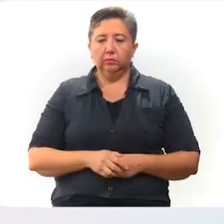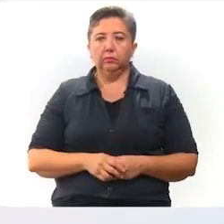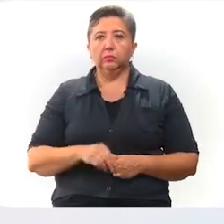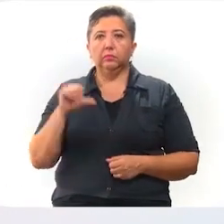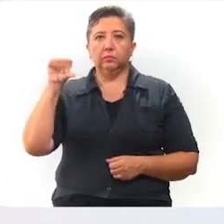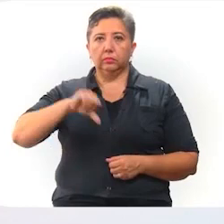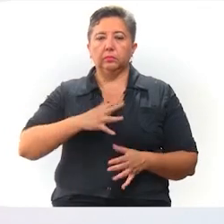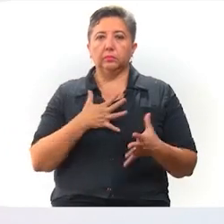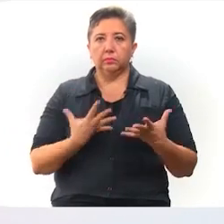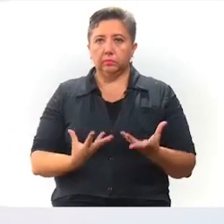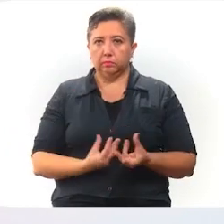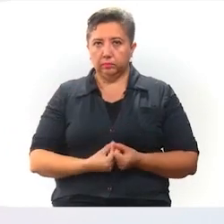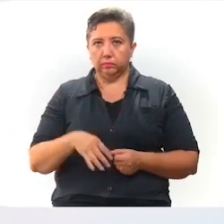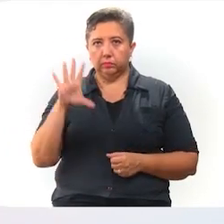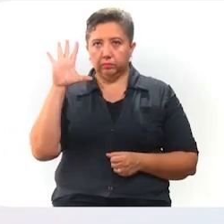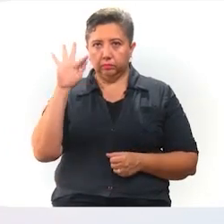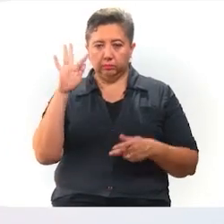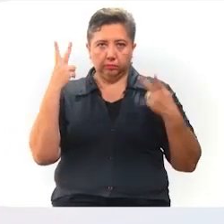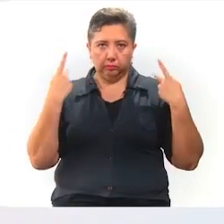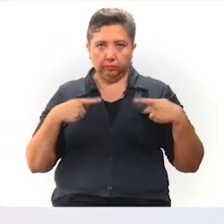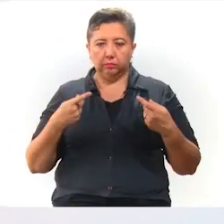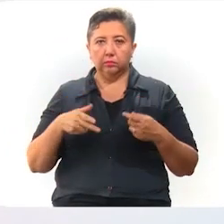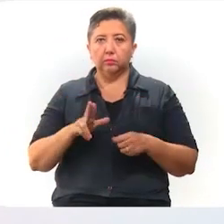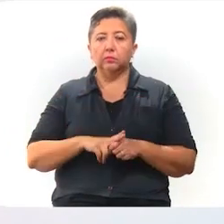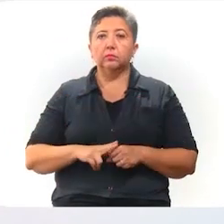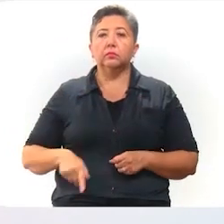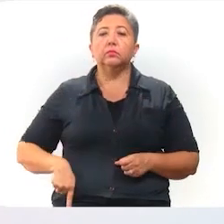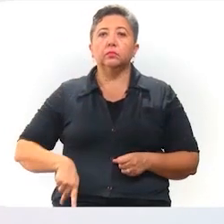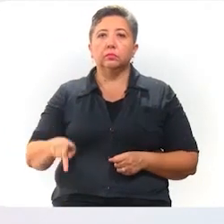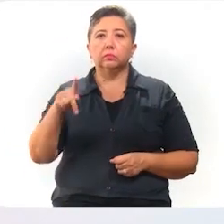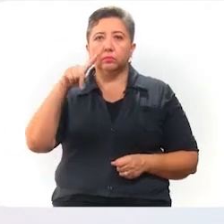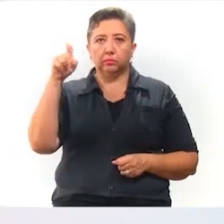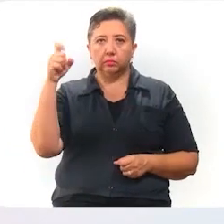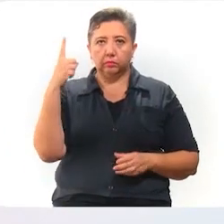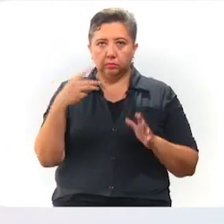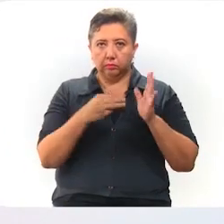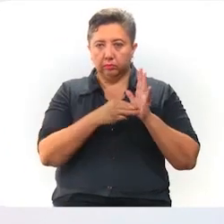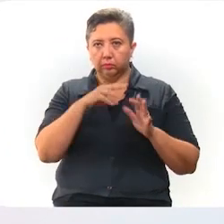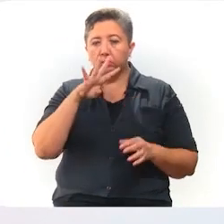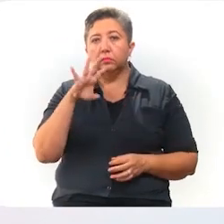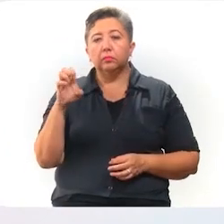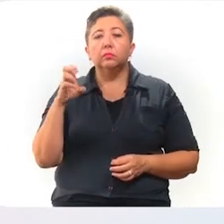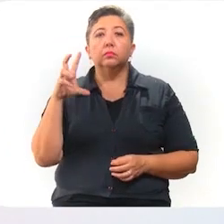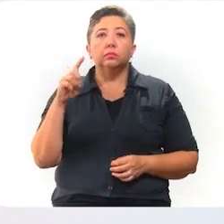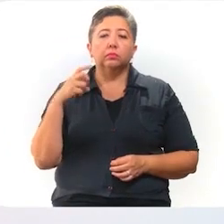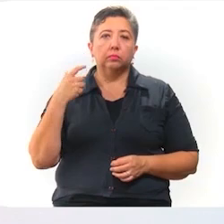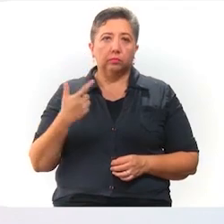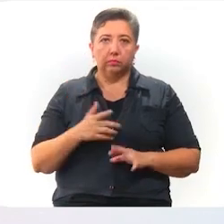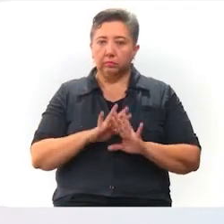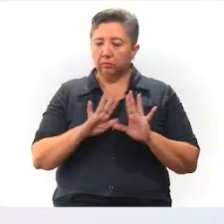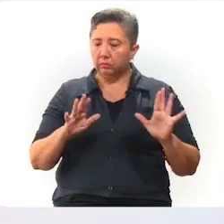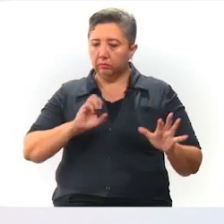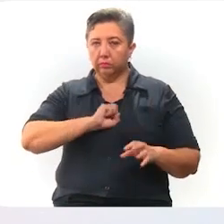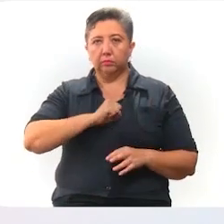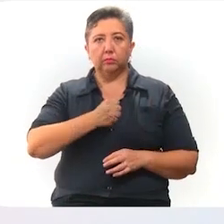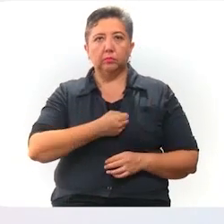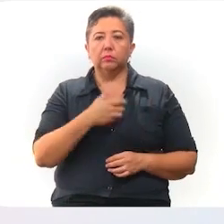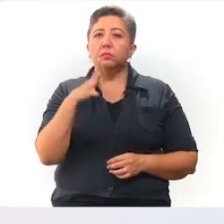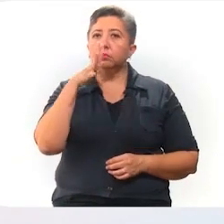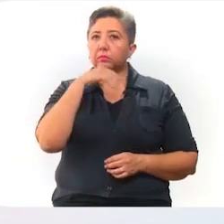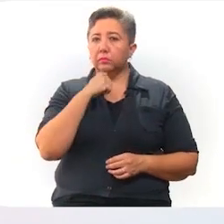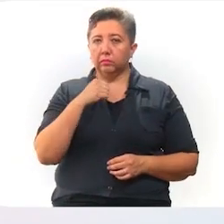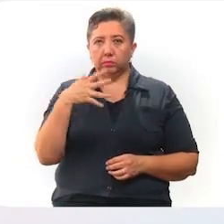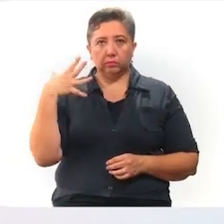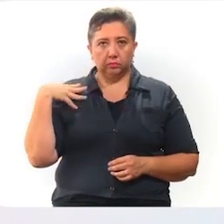diarios. El día de hoy tenemos 40 pacientes en hospitales públicos. 101.537 pacientes ya se recuperaron. No